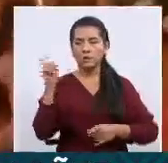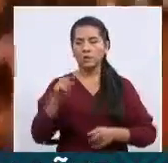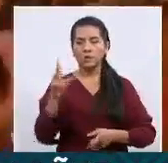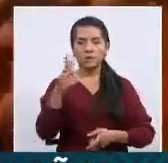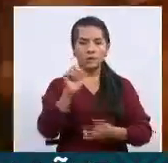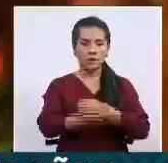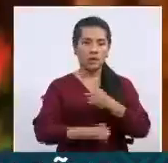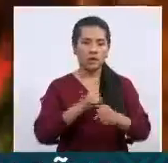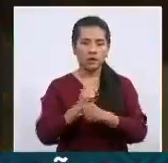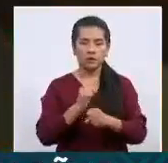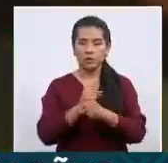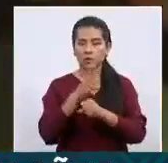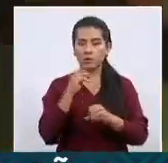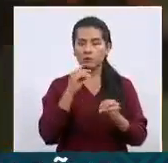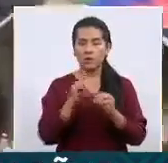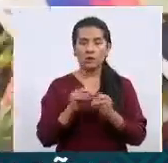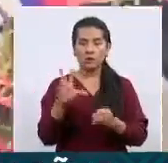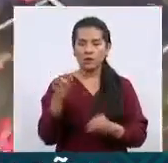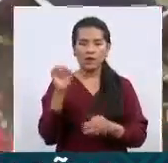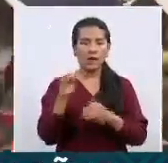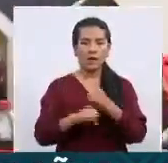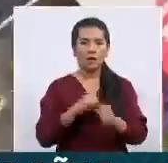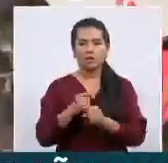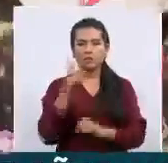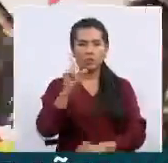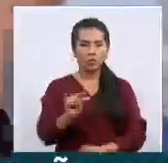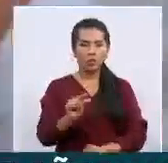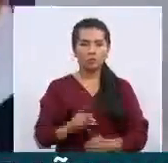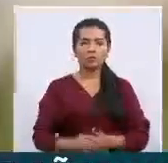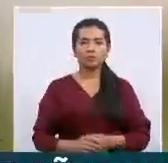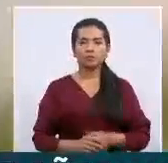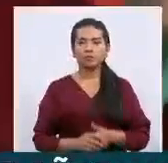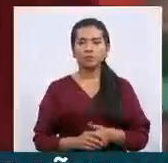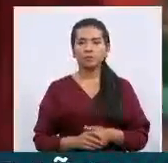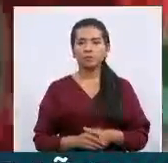años, y hasta 30 años es mínimo.